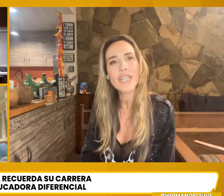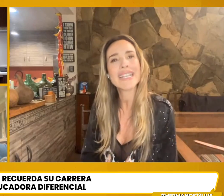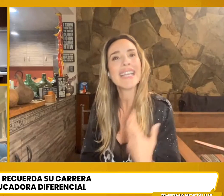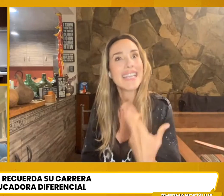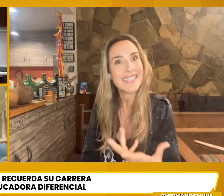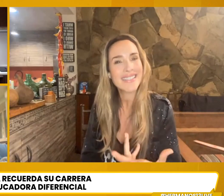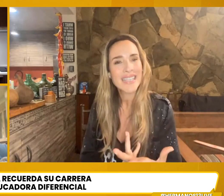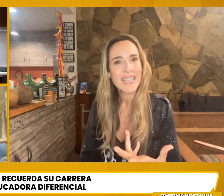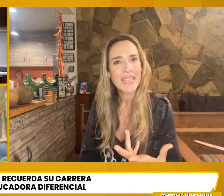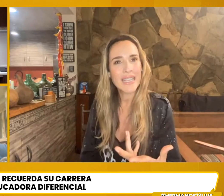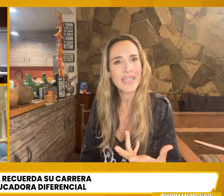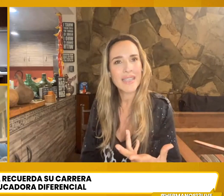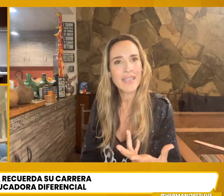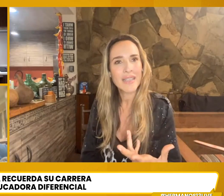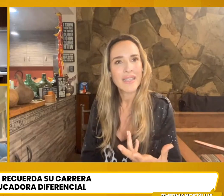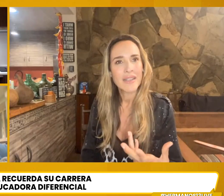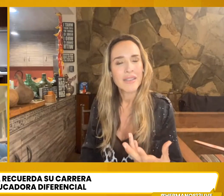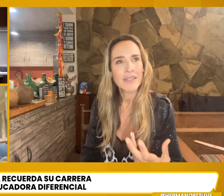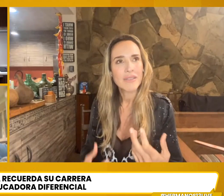en comunicaciones, quieres